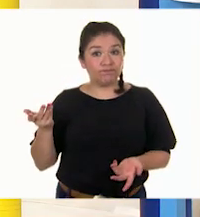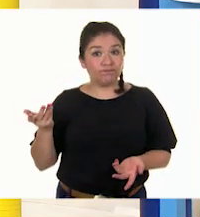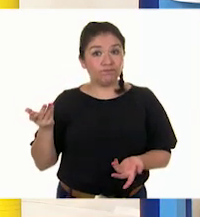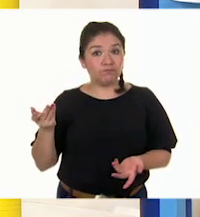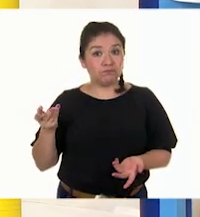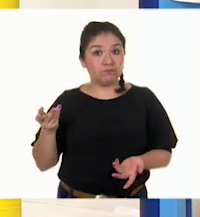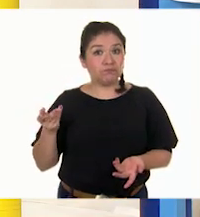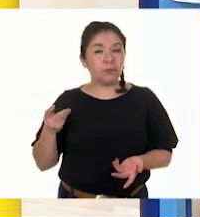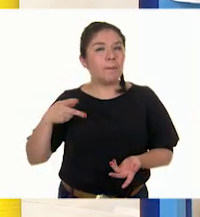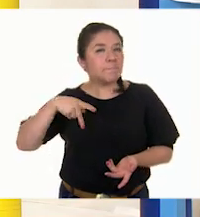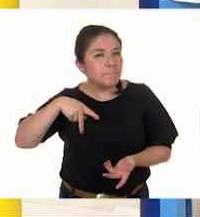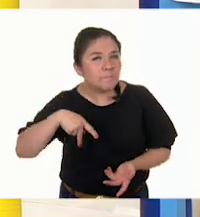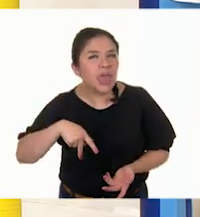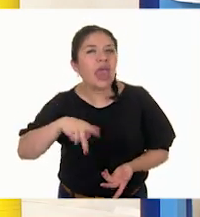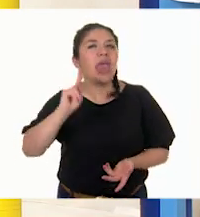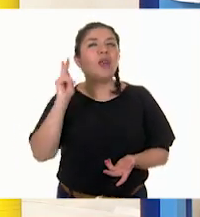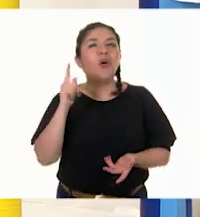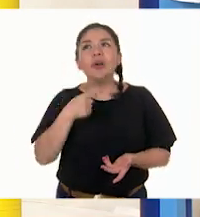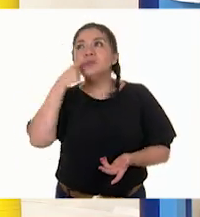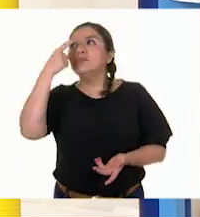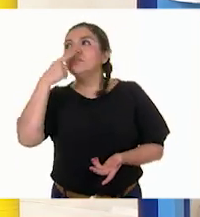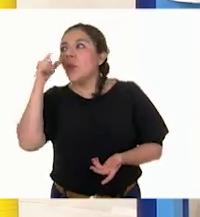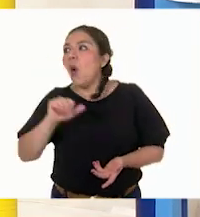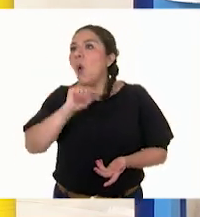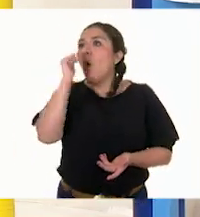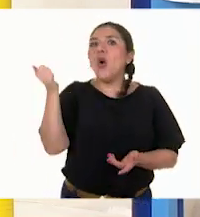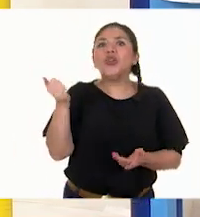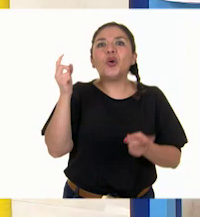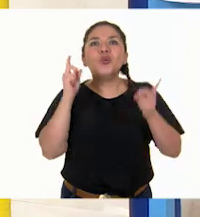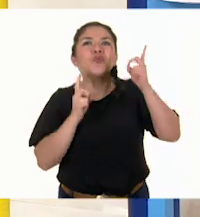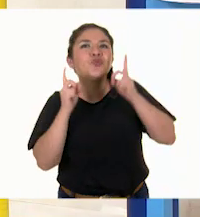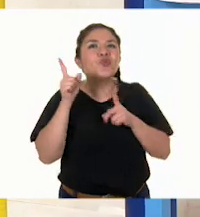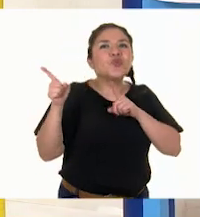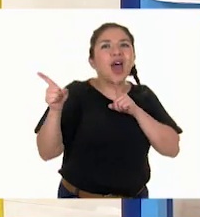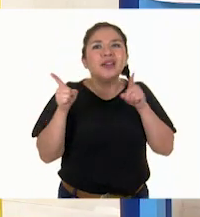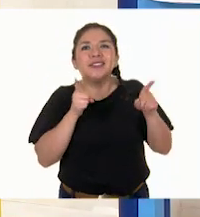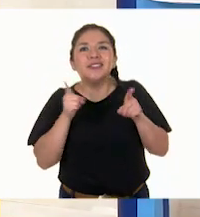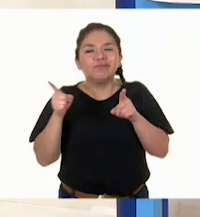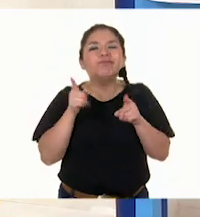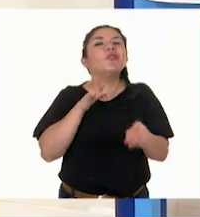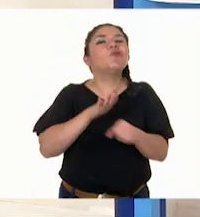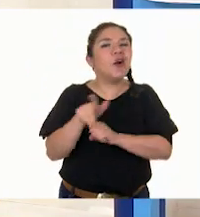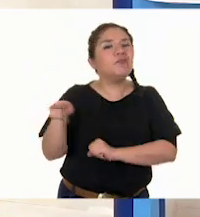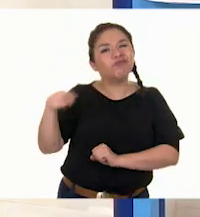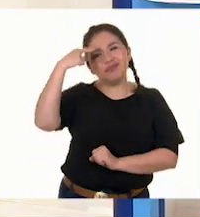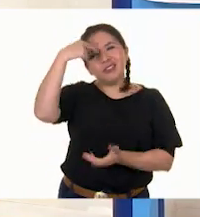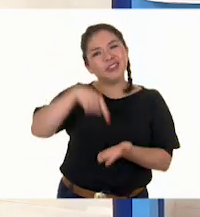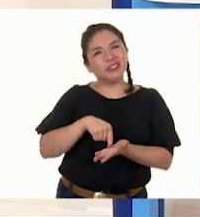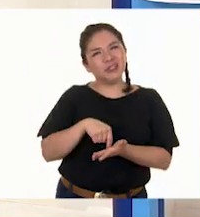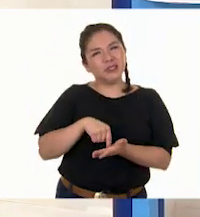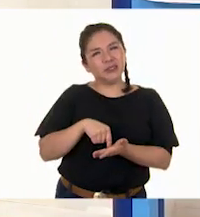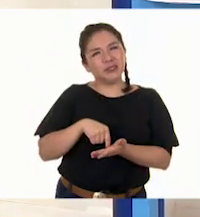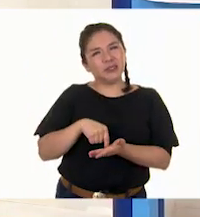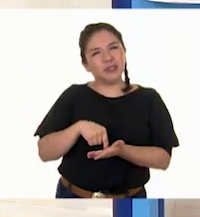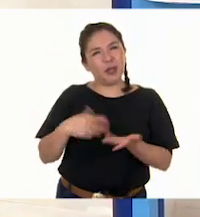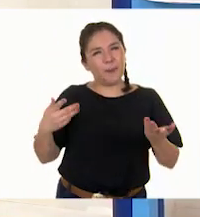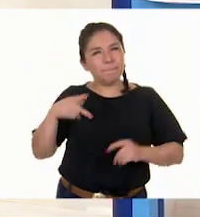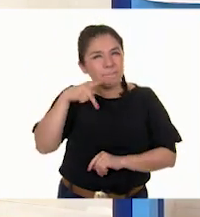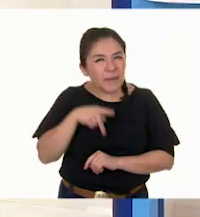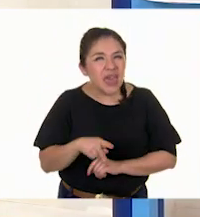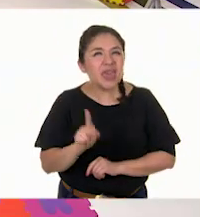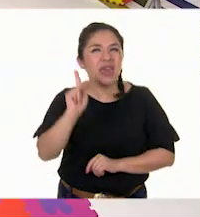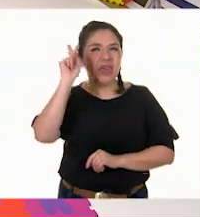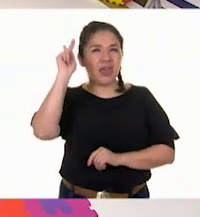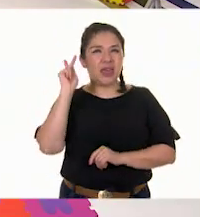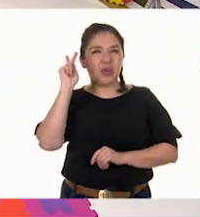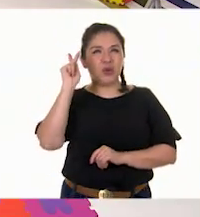Pero le llegaba otro olor y no se decidía, ¿verdad? Ay. ¿Qué será? Ah, pero